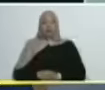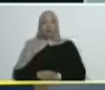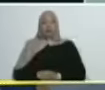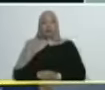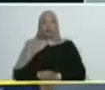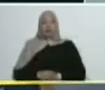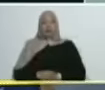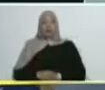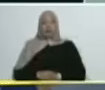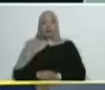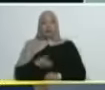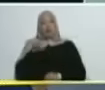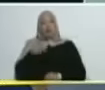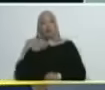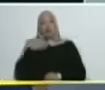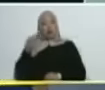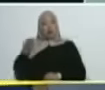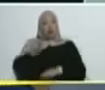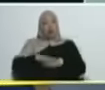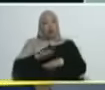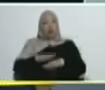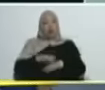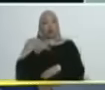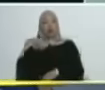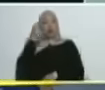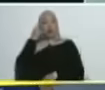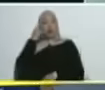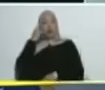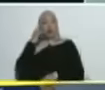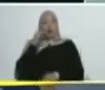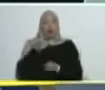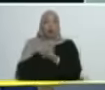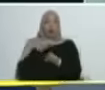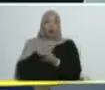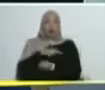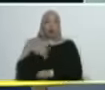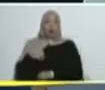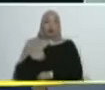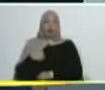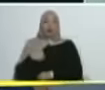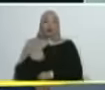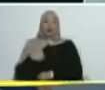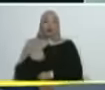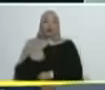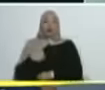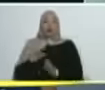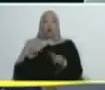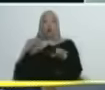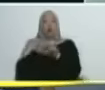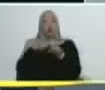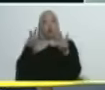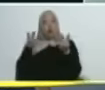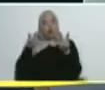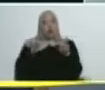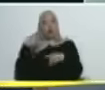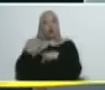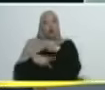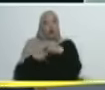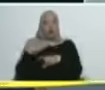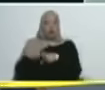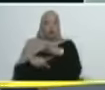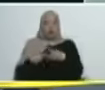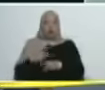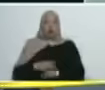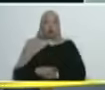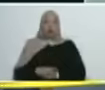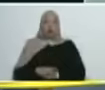Por eso es que le digo, ¿y por qué les digo vanguardia? Con ellos se inicia una nueva época,